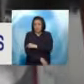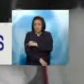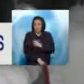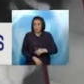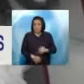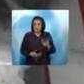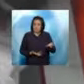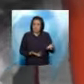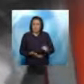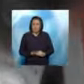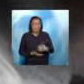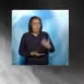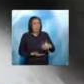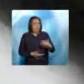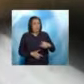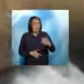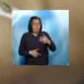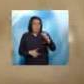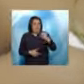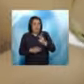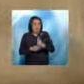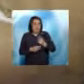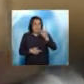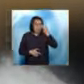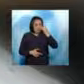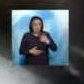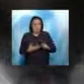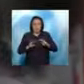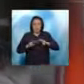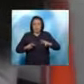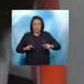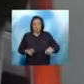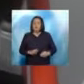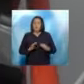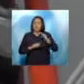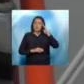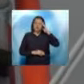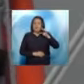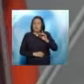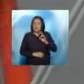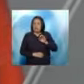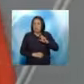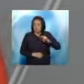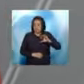Auxiliadora. Su situación es crítica. El caso es investigado por la Divincri de San Juan de Miraflores.